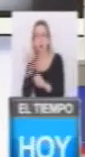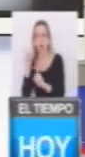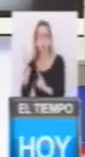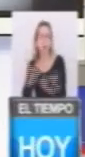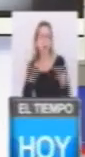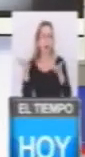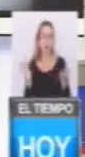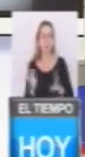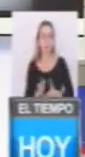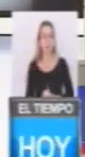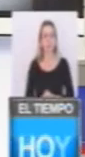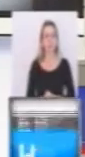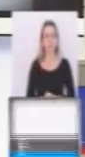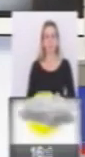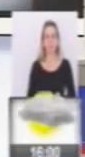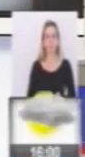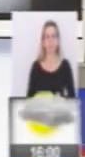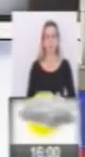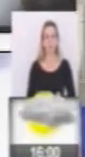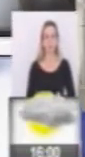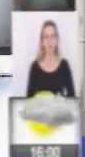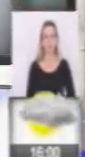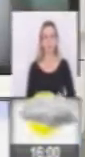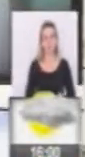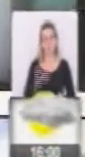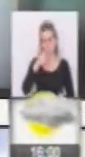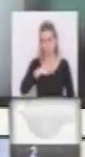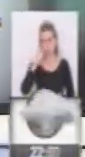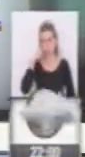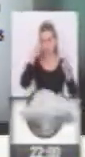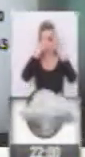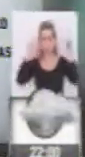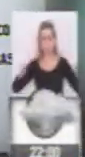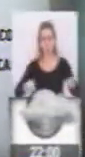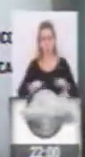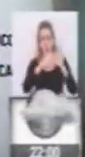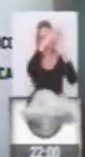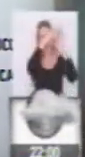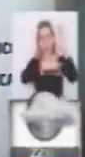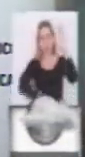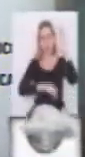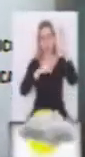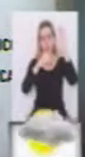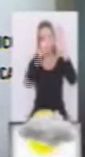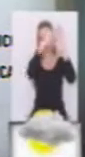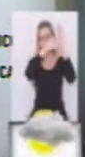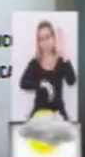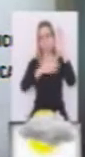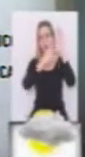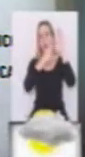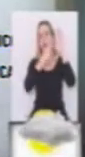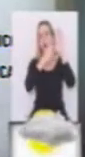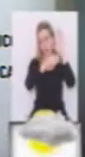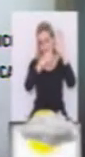acá. Este es el documento programático, es una copia, ¿no? No es el que va, es una base, información que hemos conseguido